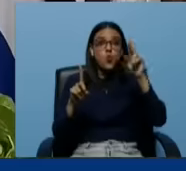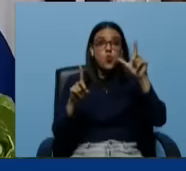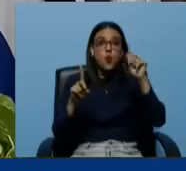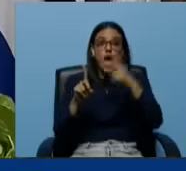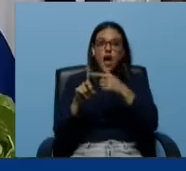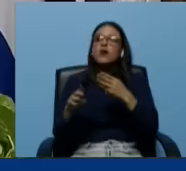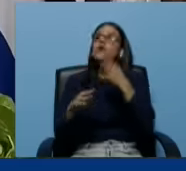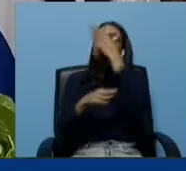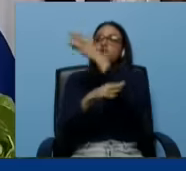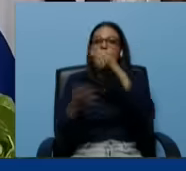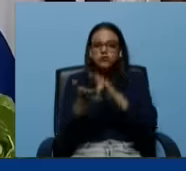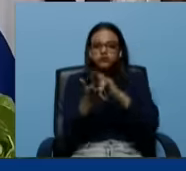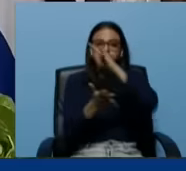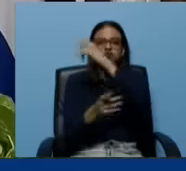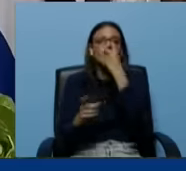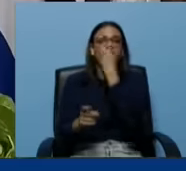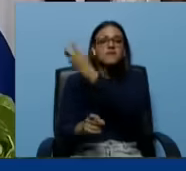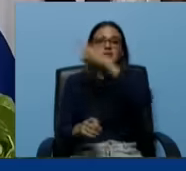después